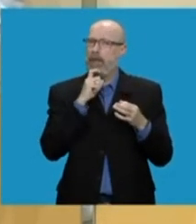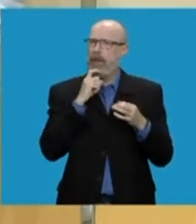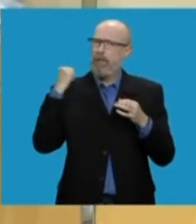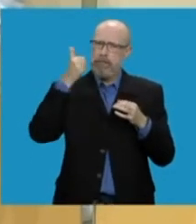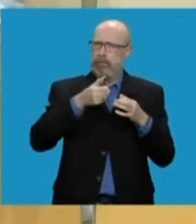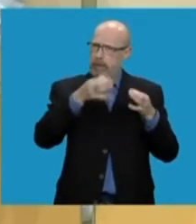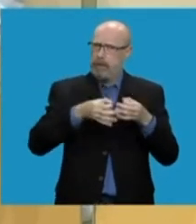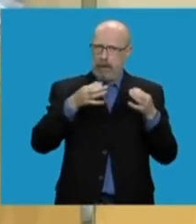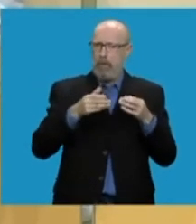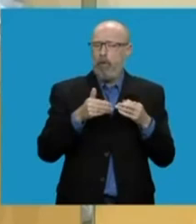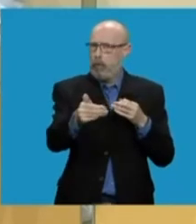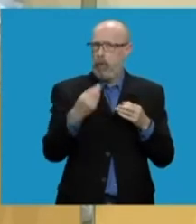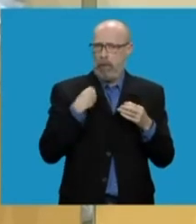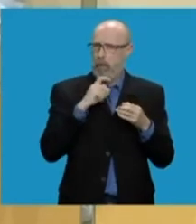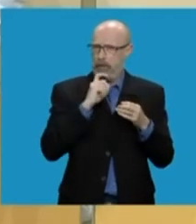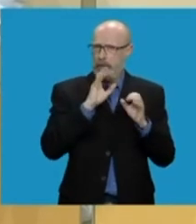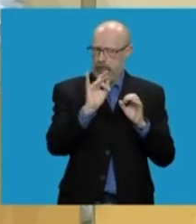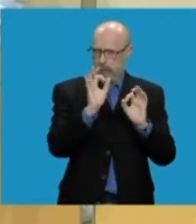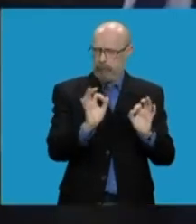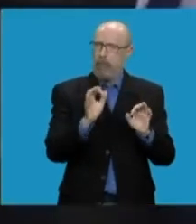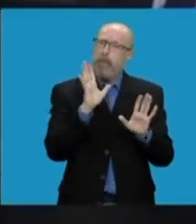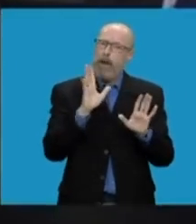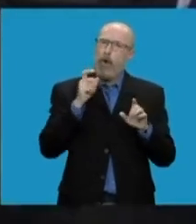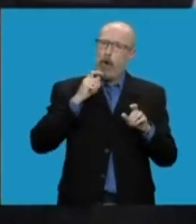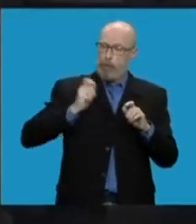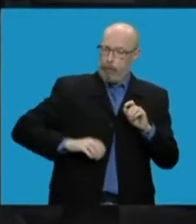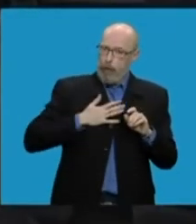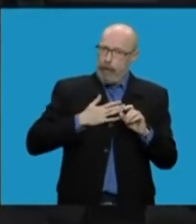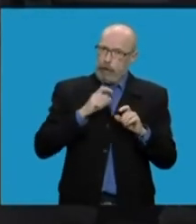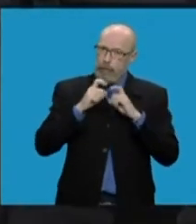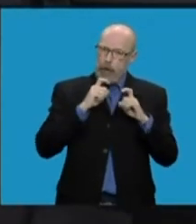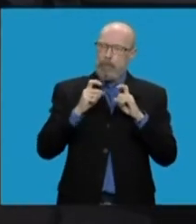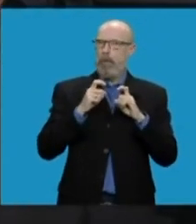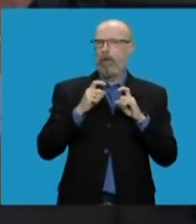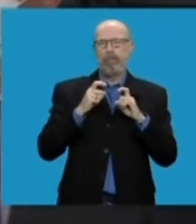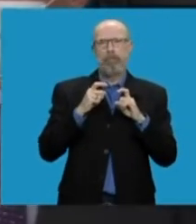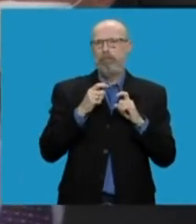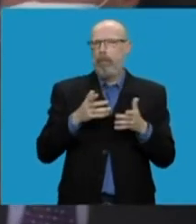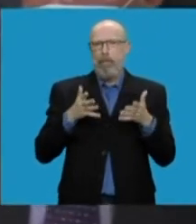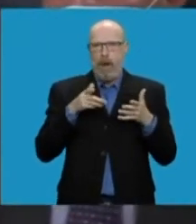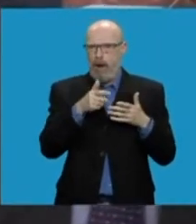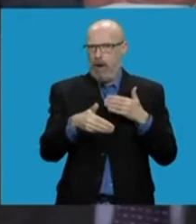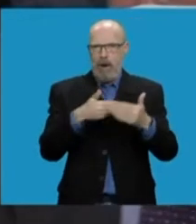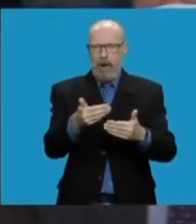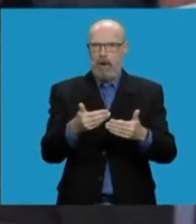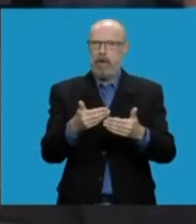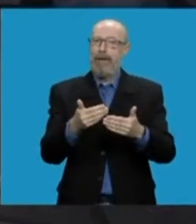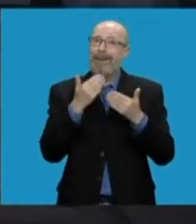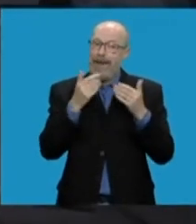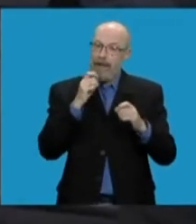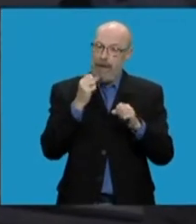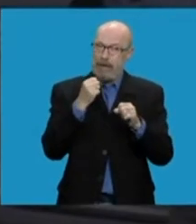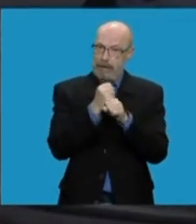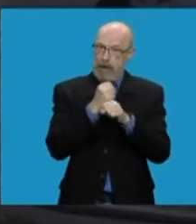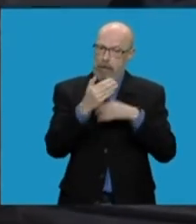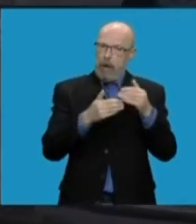serán, pero aún así tenemos una profesión completamente apasionante que nos permite no solo contar la historia,